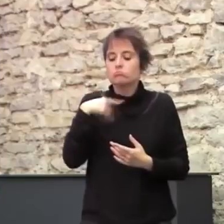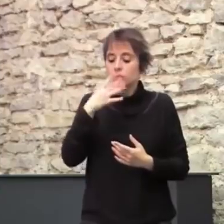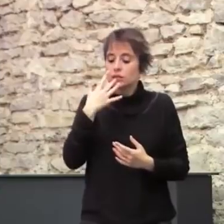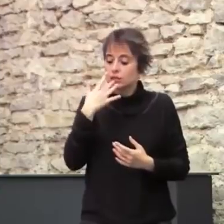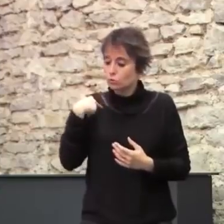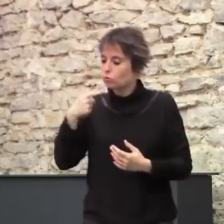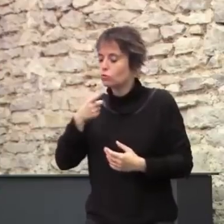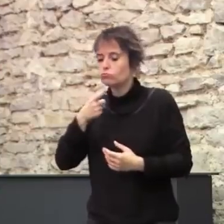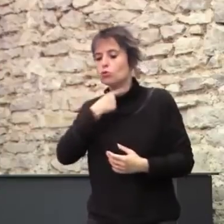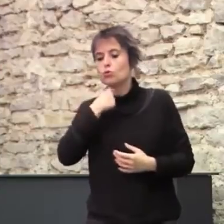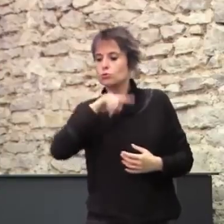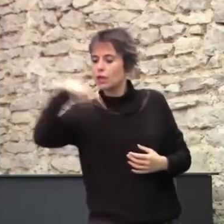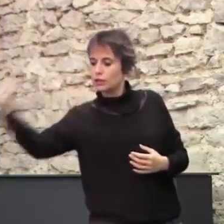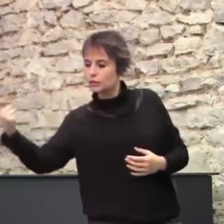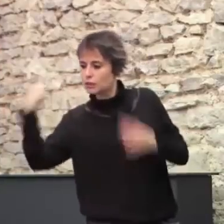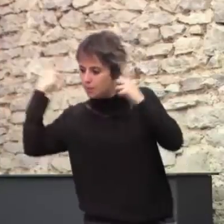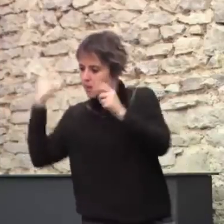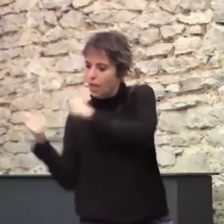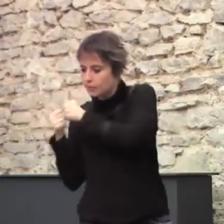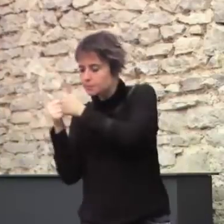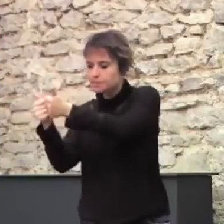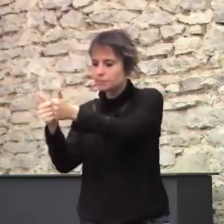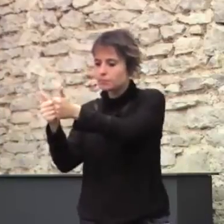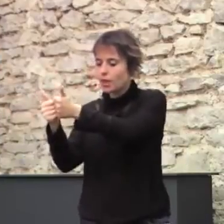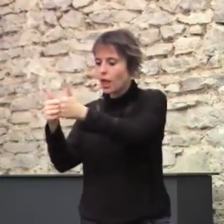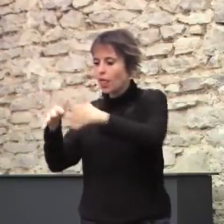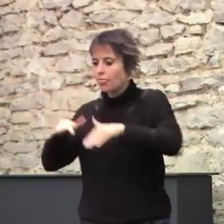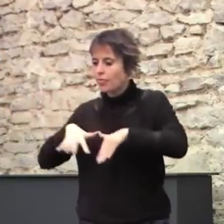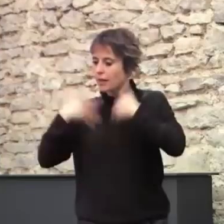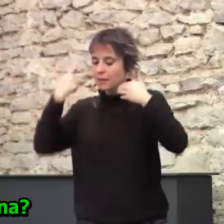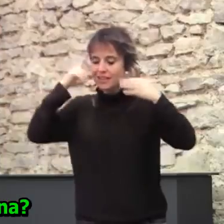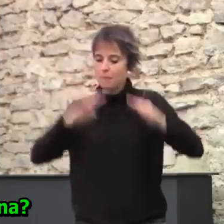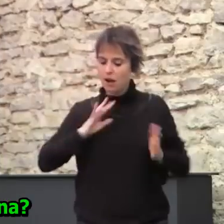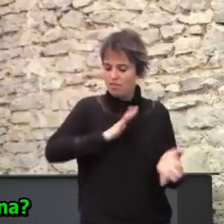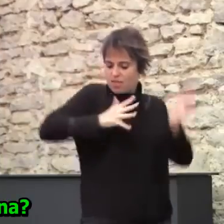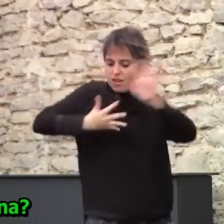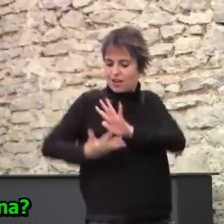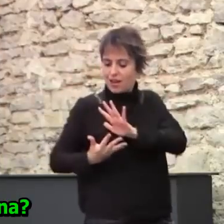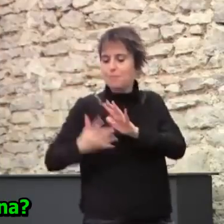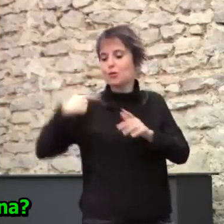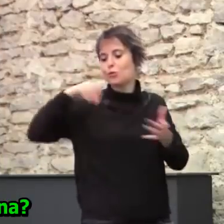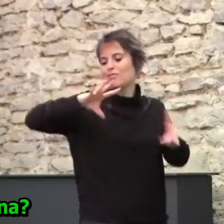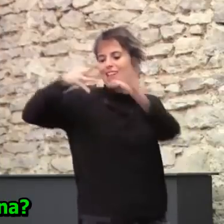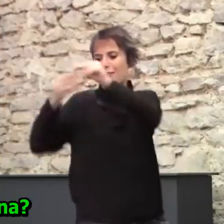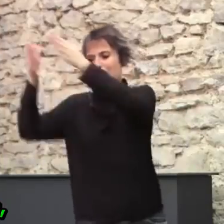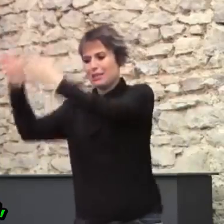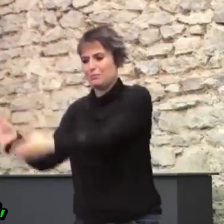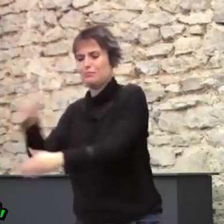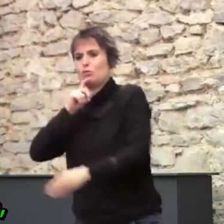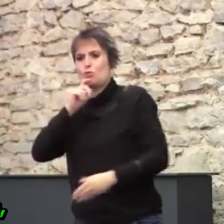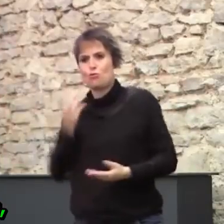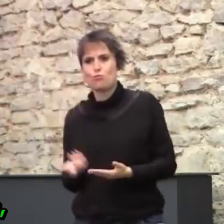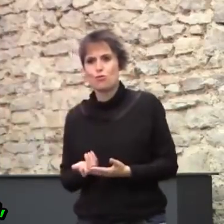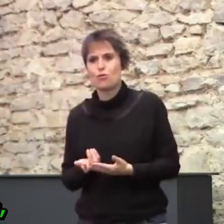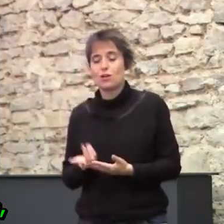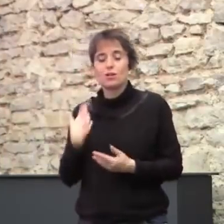que si tú le gustas a una persona y empezáis a salir, ¿por qué de repente dejas de ser como tú eres, que es como le gustabas tú a esa persona, ¿no?